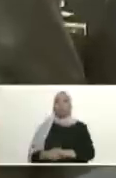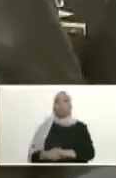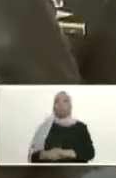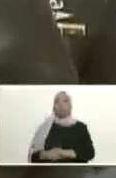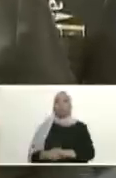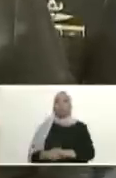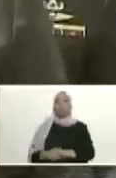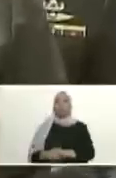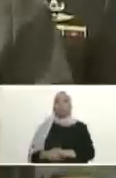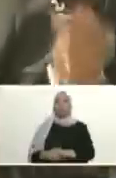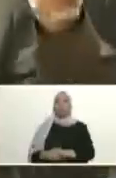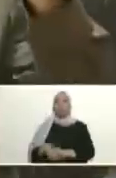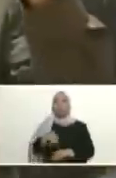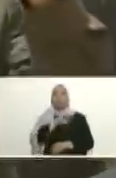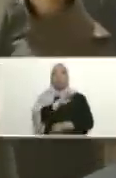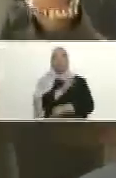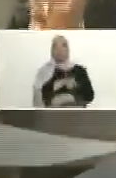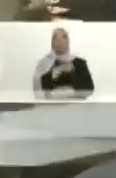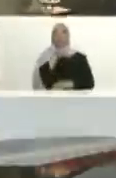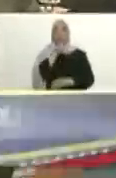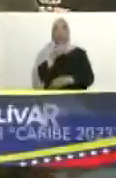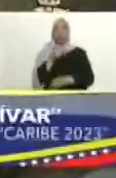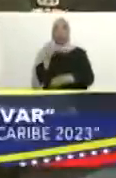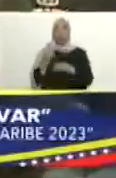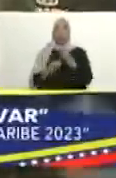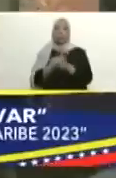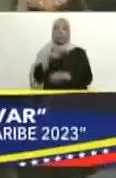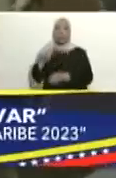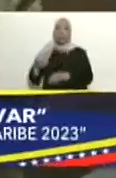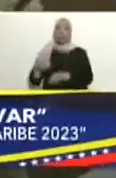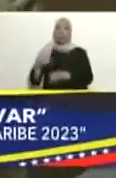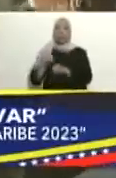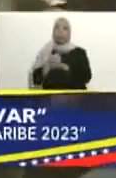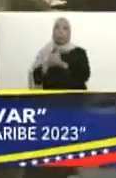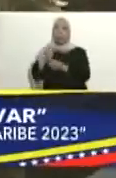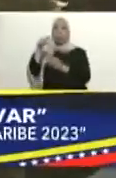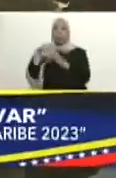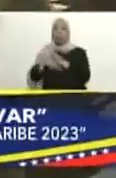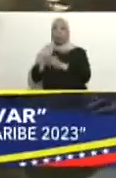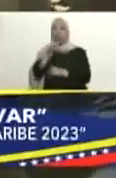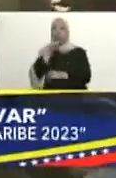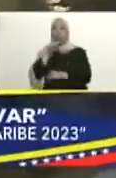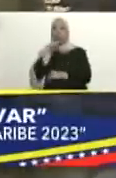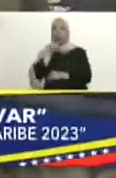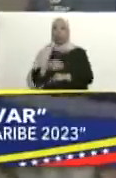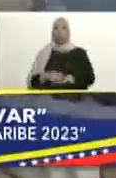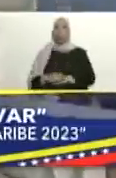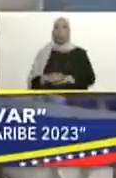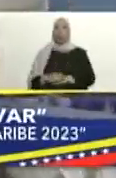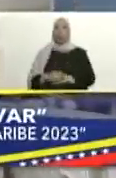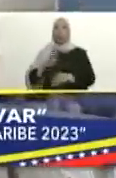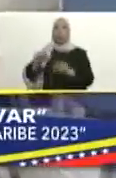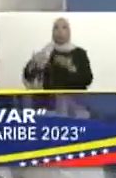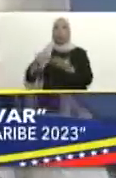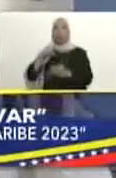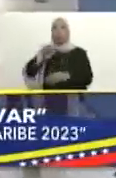La forja de los valores del patriotismo, del amor profundo a las raíces nacionales,